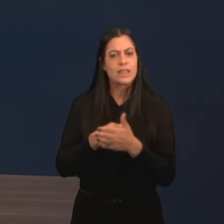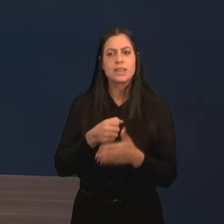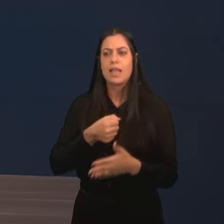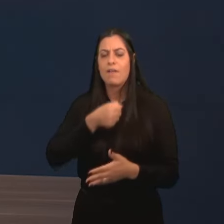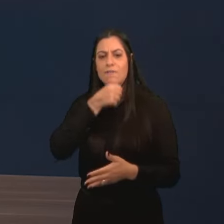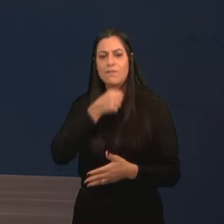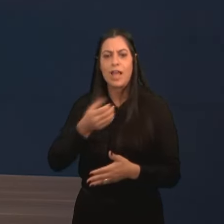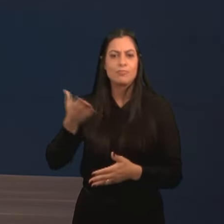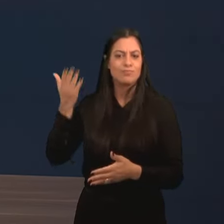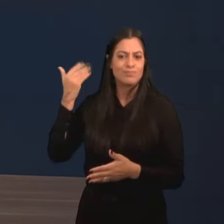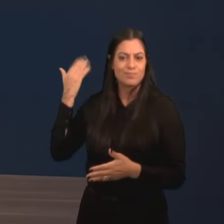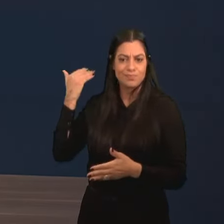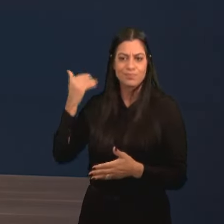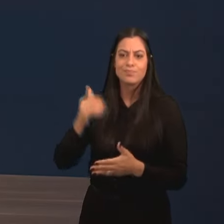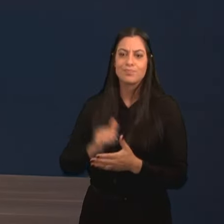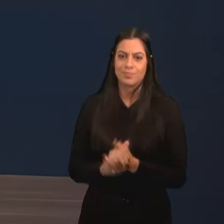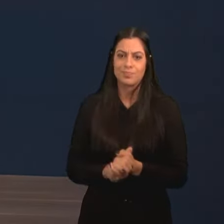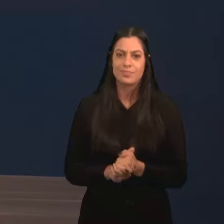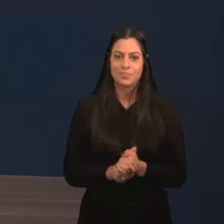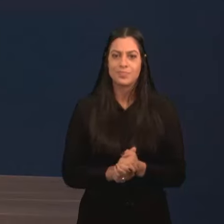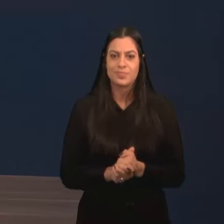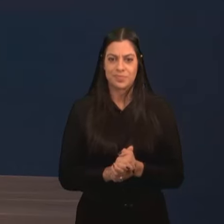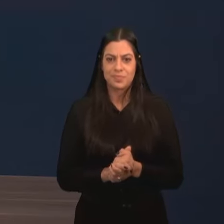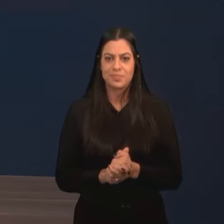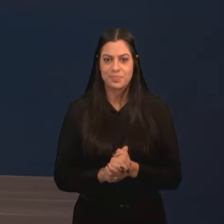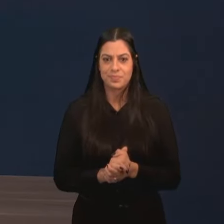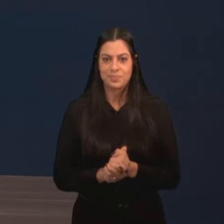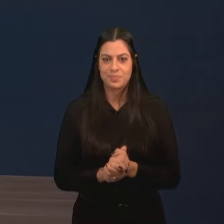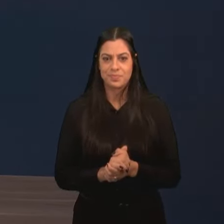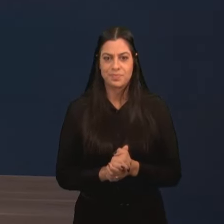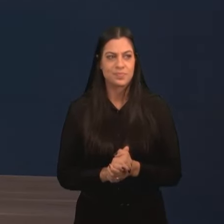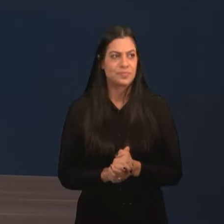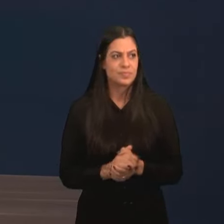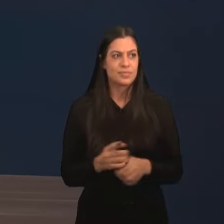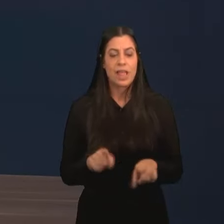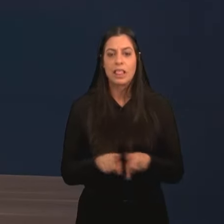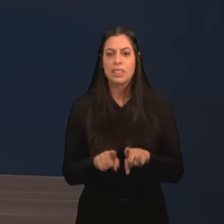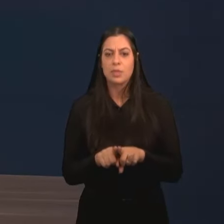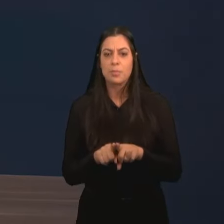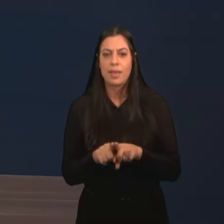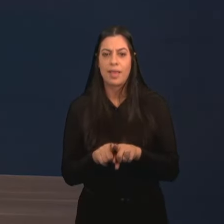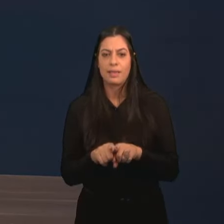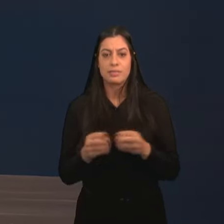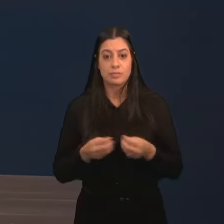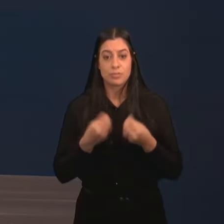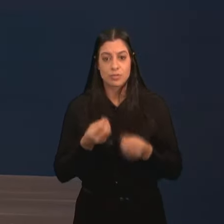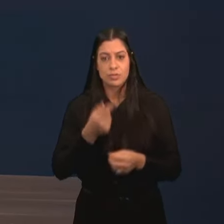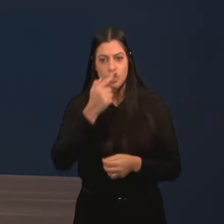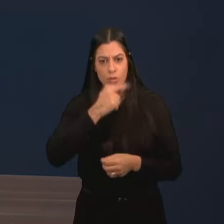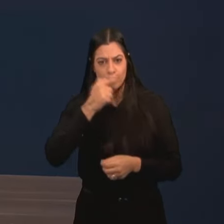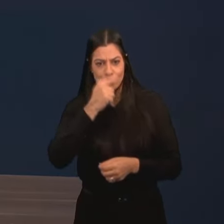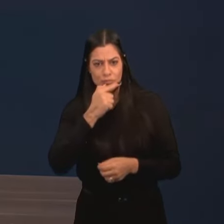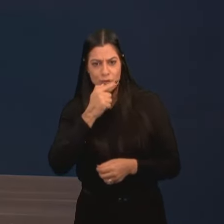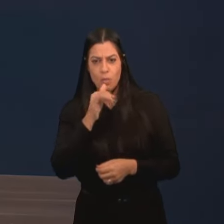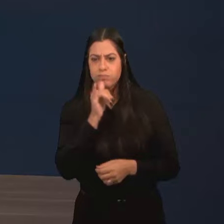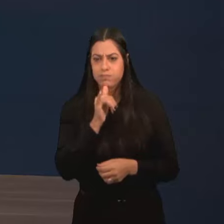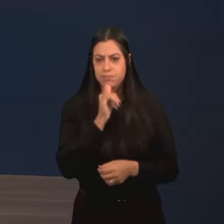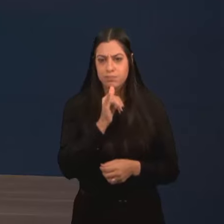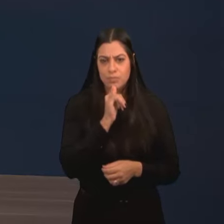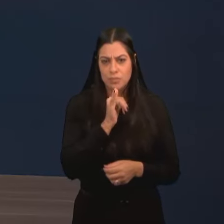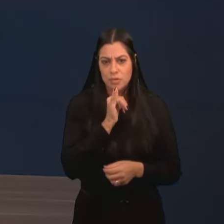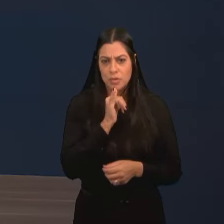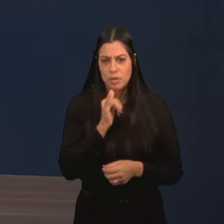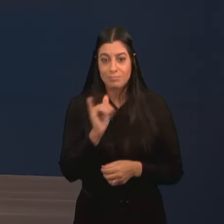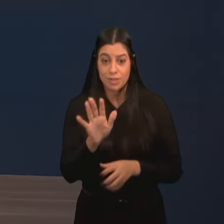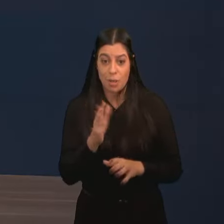viejos, antiguos problemas como el racismo, la misoginia y la homofobia. Hay algunos